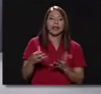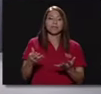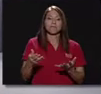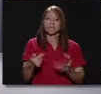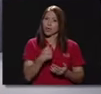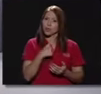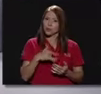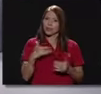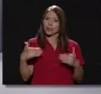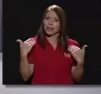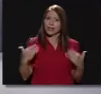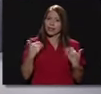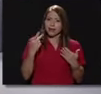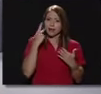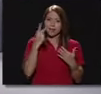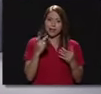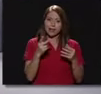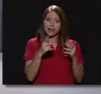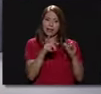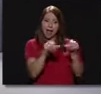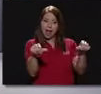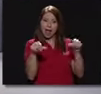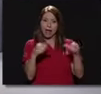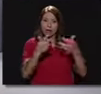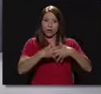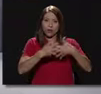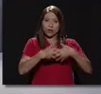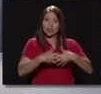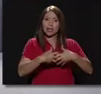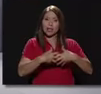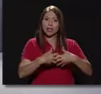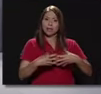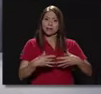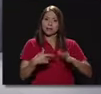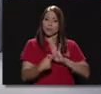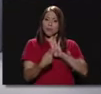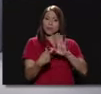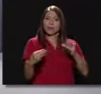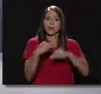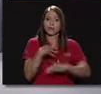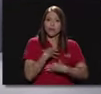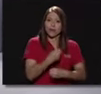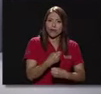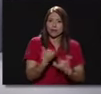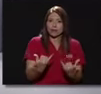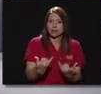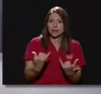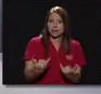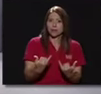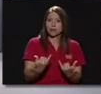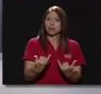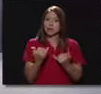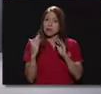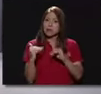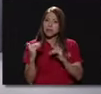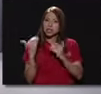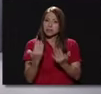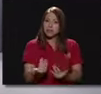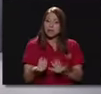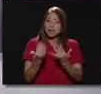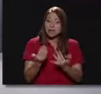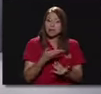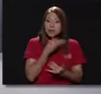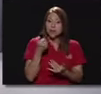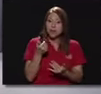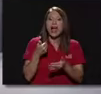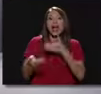lo alegra a uno ver que el sector empresarial muestra más confianza en estos tiempos, ¿verdad? Que las expectativas estén mejor a pesar de lo que pasó